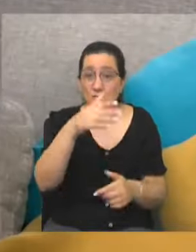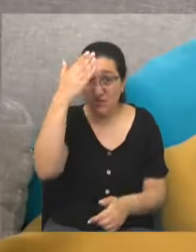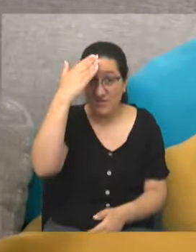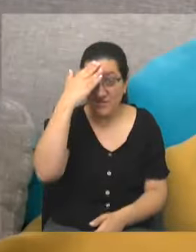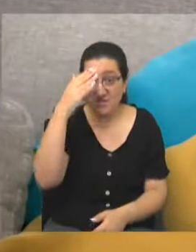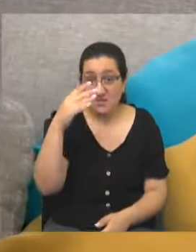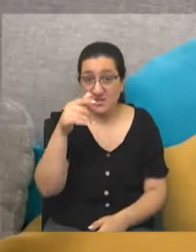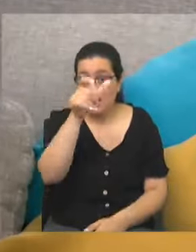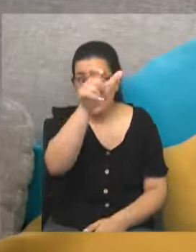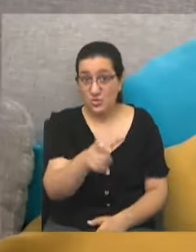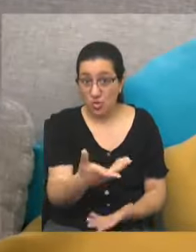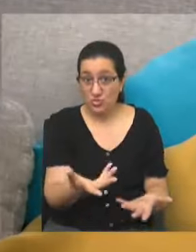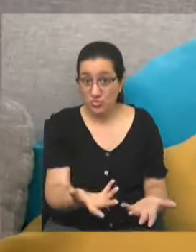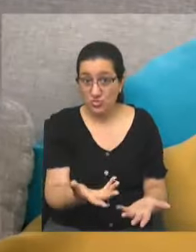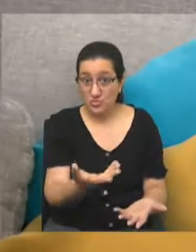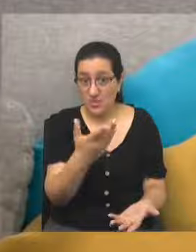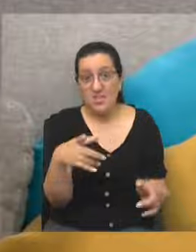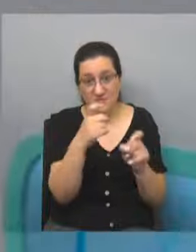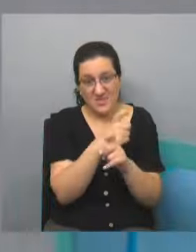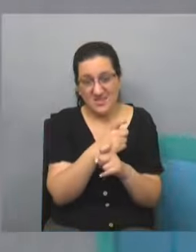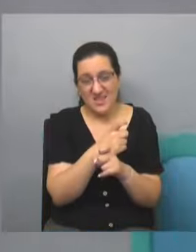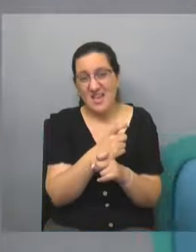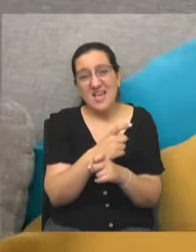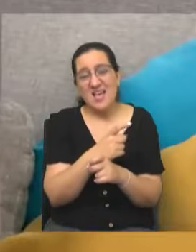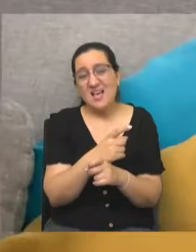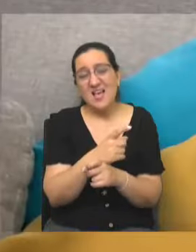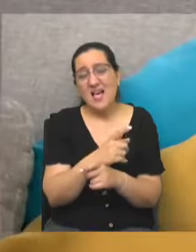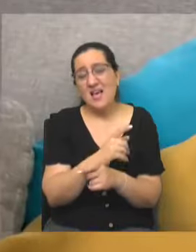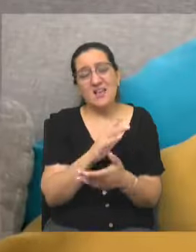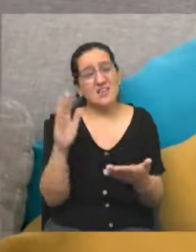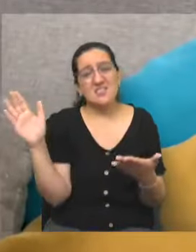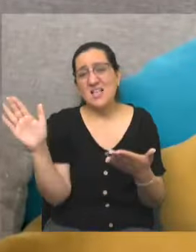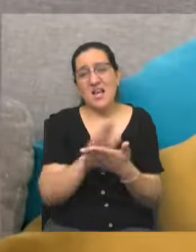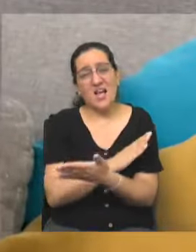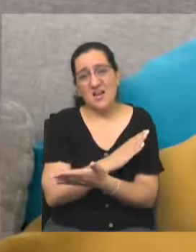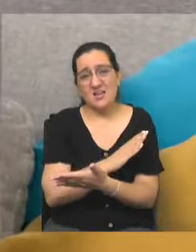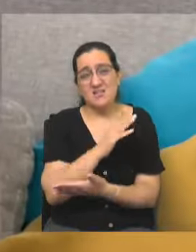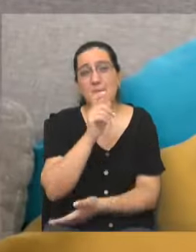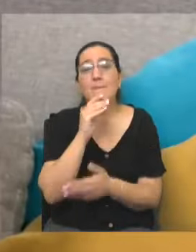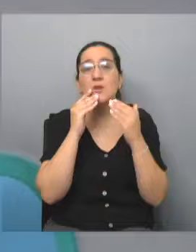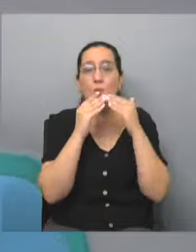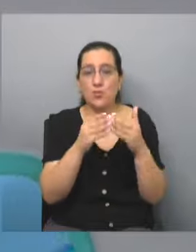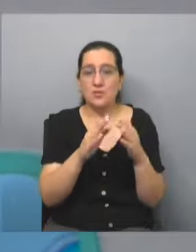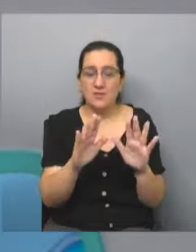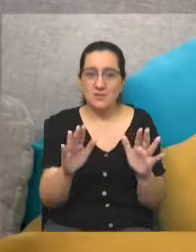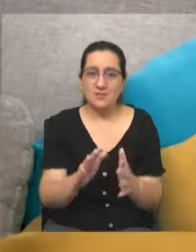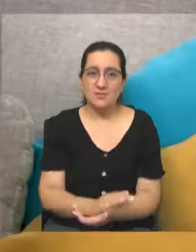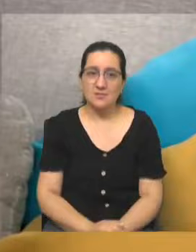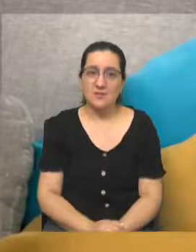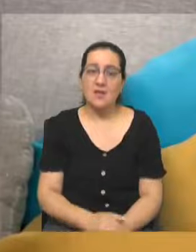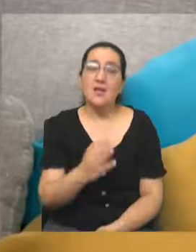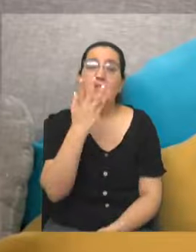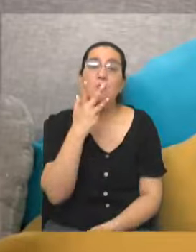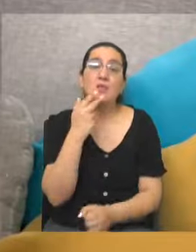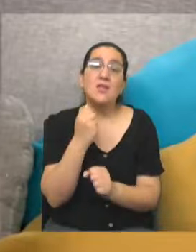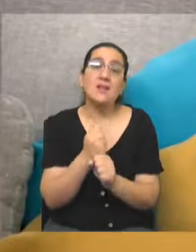hacer, qué sos? Es muy difícil esa pregunta. Entonces, no preguntemos qué vas a hacer. Si no, vayamos a echar la pregunta. ¿Te gustó, Fito? ¿De qué te gustaría